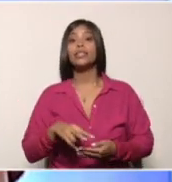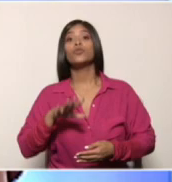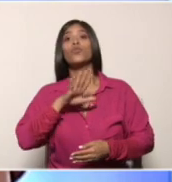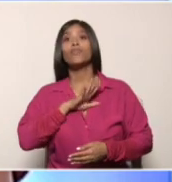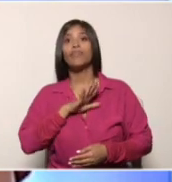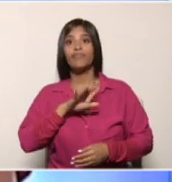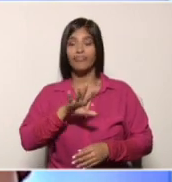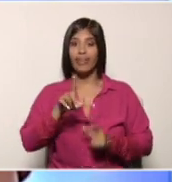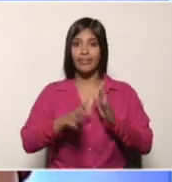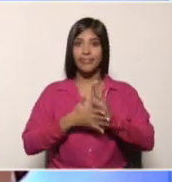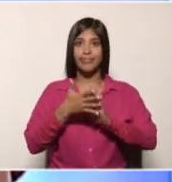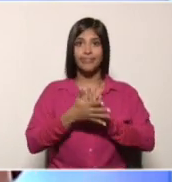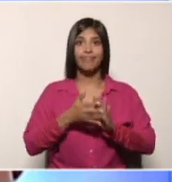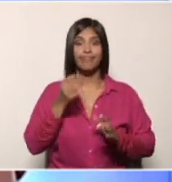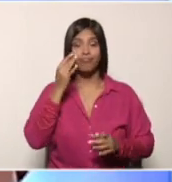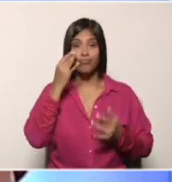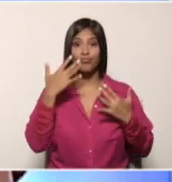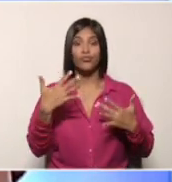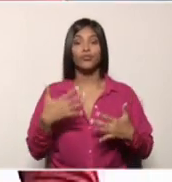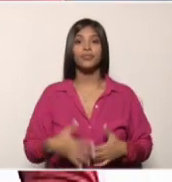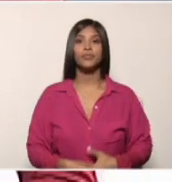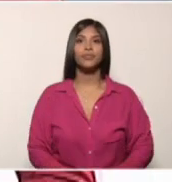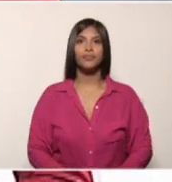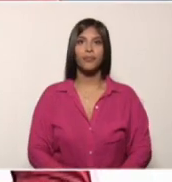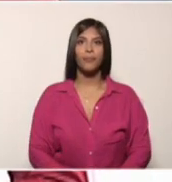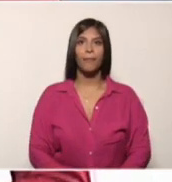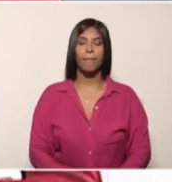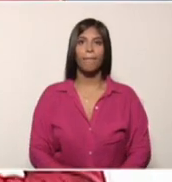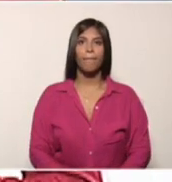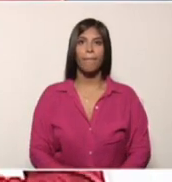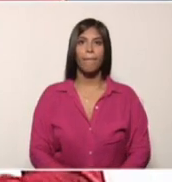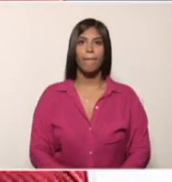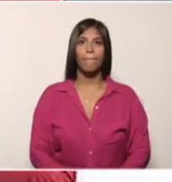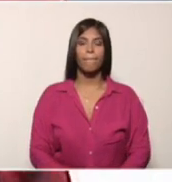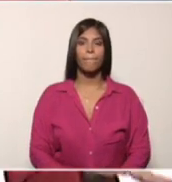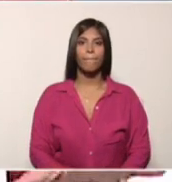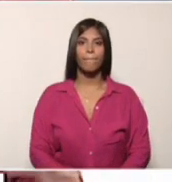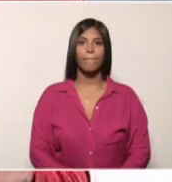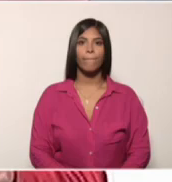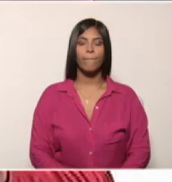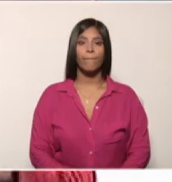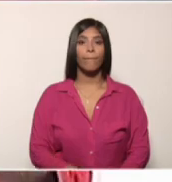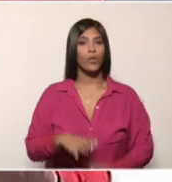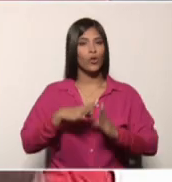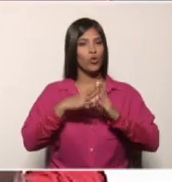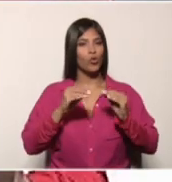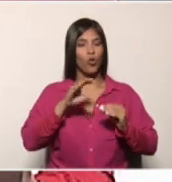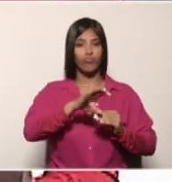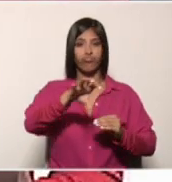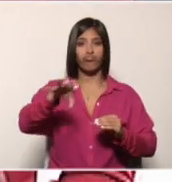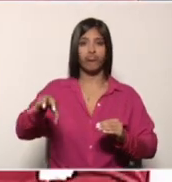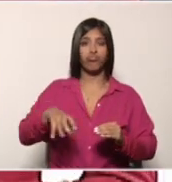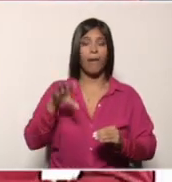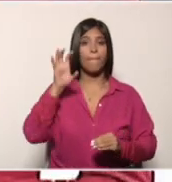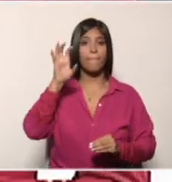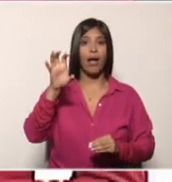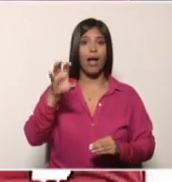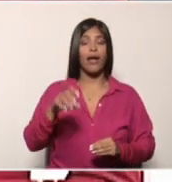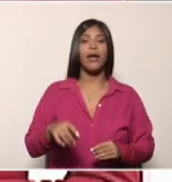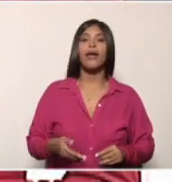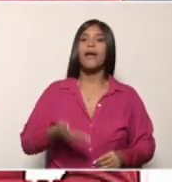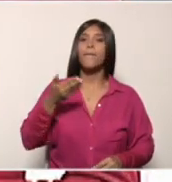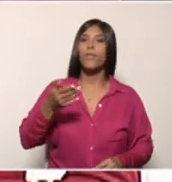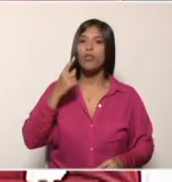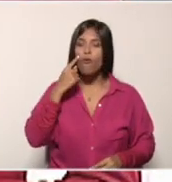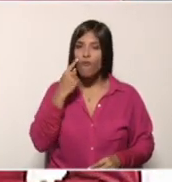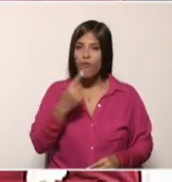señas venezolana. Hermoso, ¿verdad? Ver esas representaciones incluso desde todos los rincones de nuestro país y que hemos tenido la oportunidad de visualizar también a través de